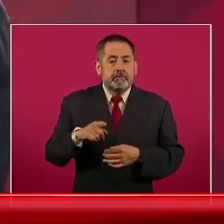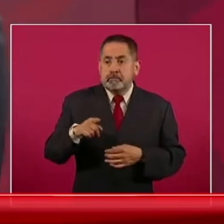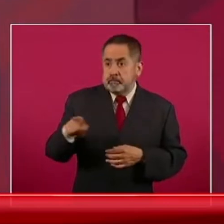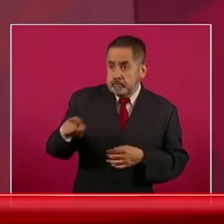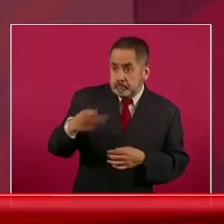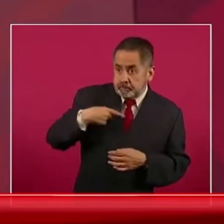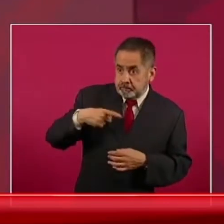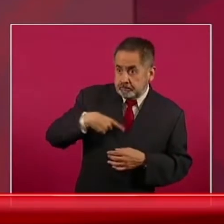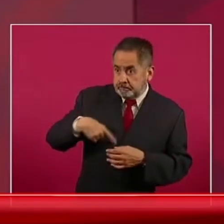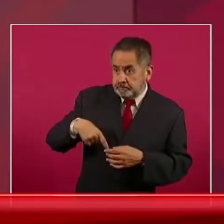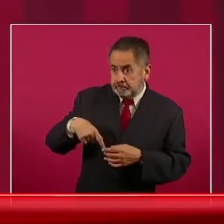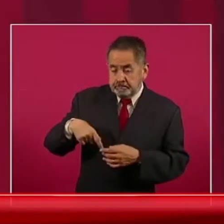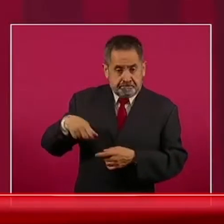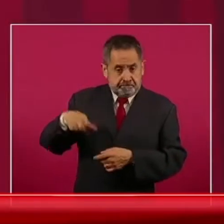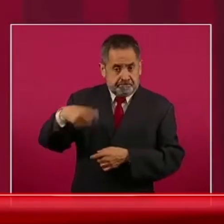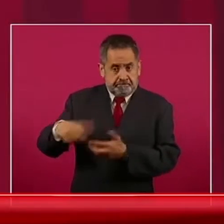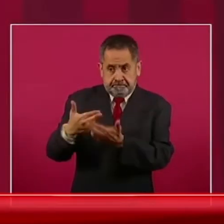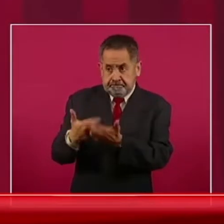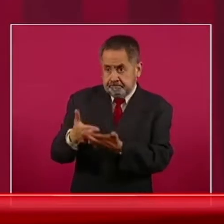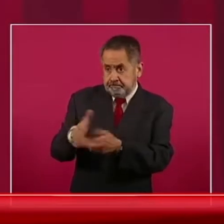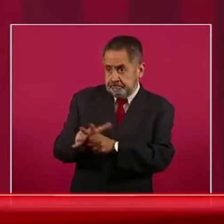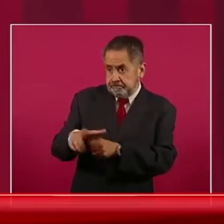solvencia económica